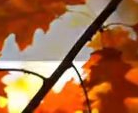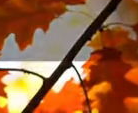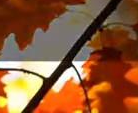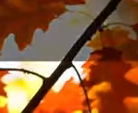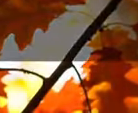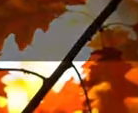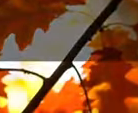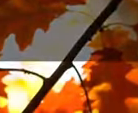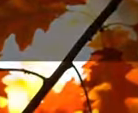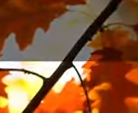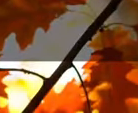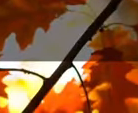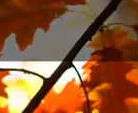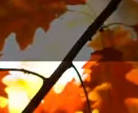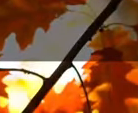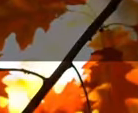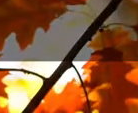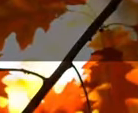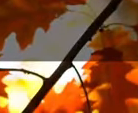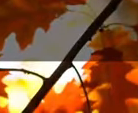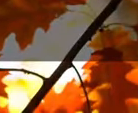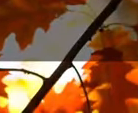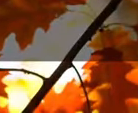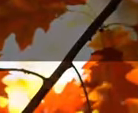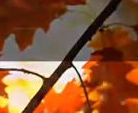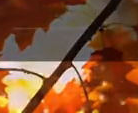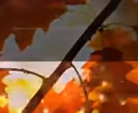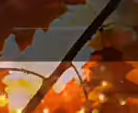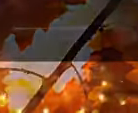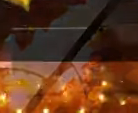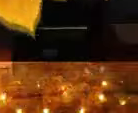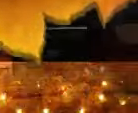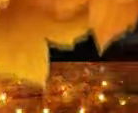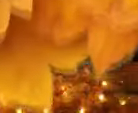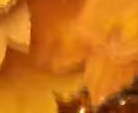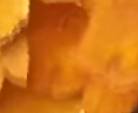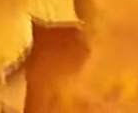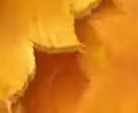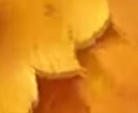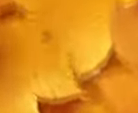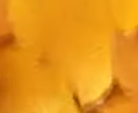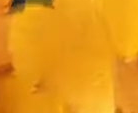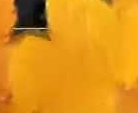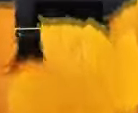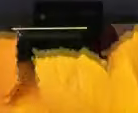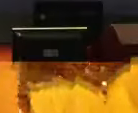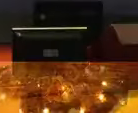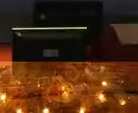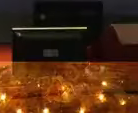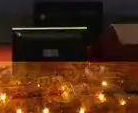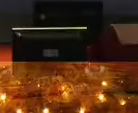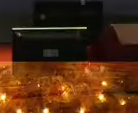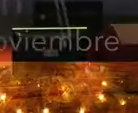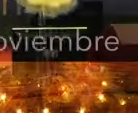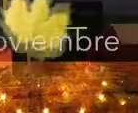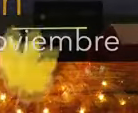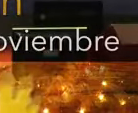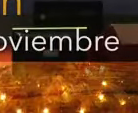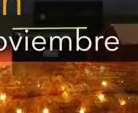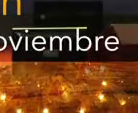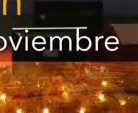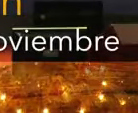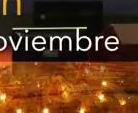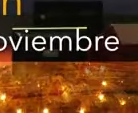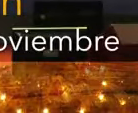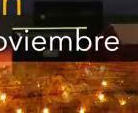Demos gracias a Dios en familia, en la Senda Antigua. El Día de Acción de Gracias, jueves 25 de noviembre, desde las